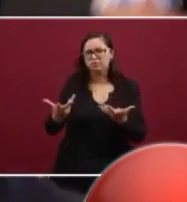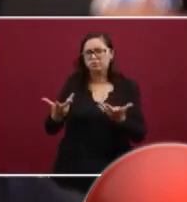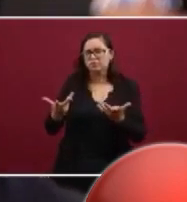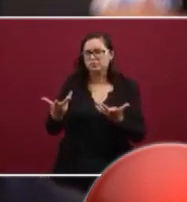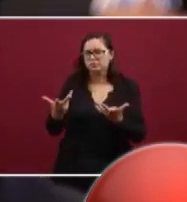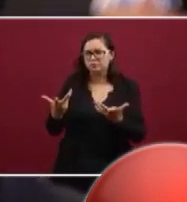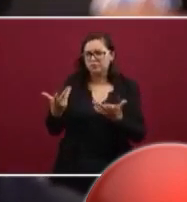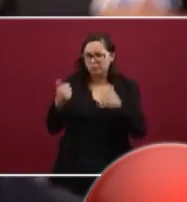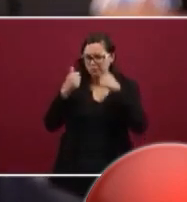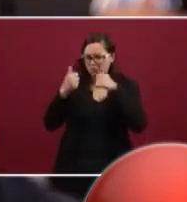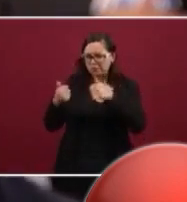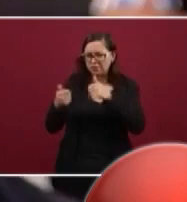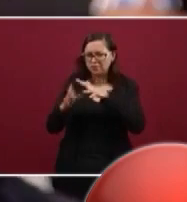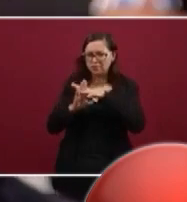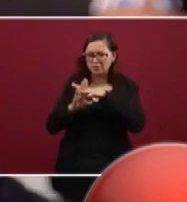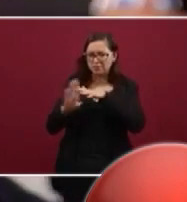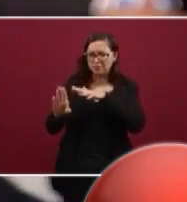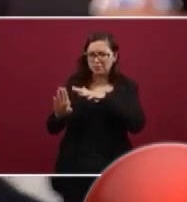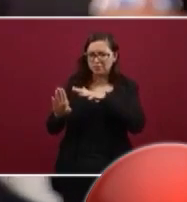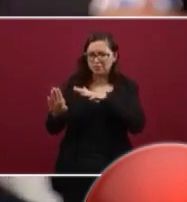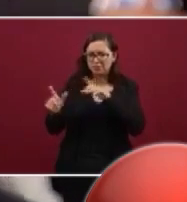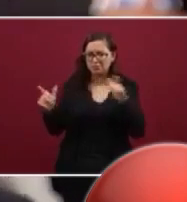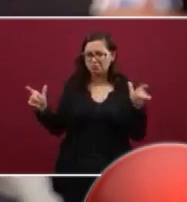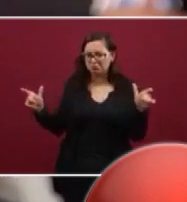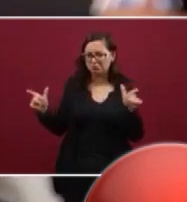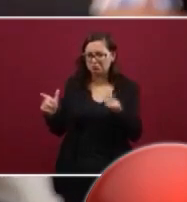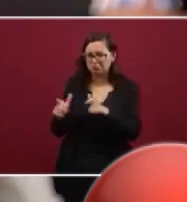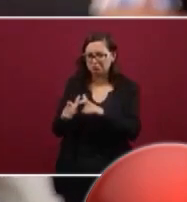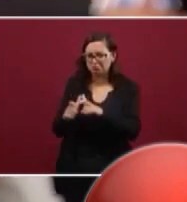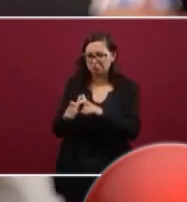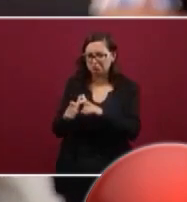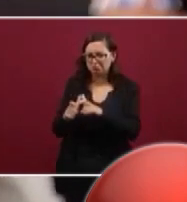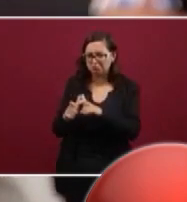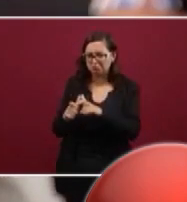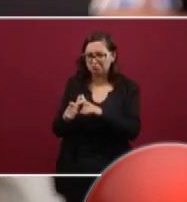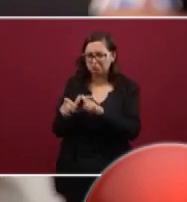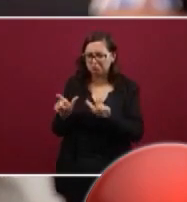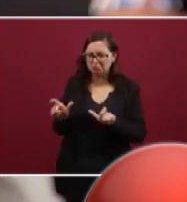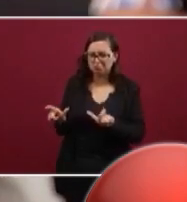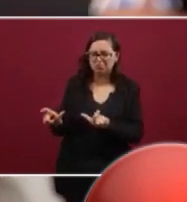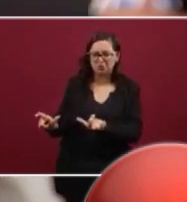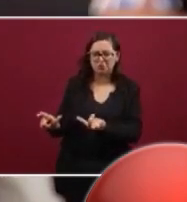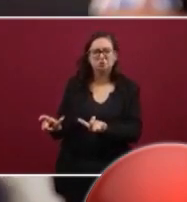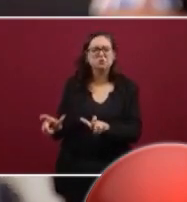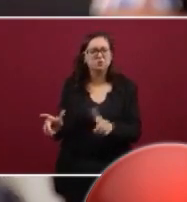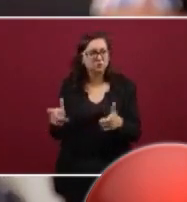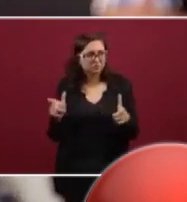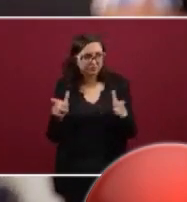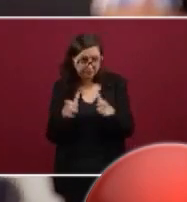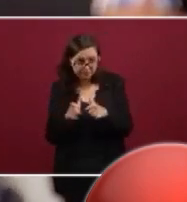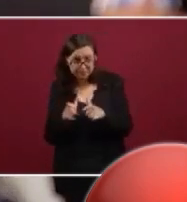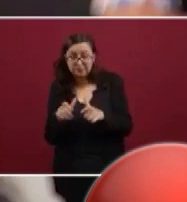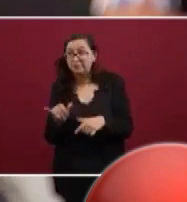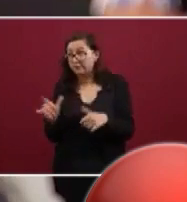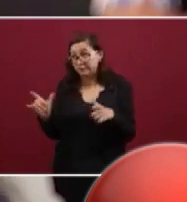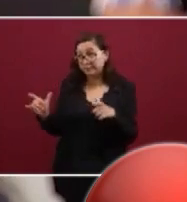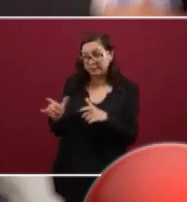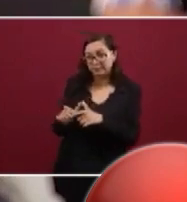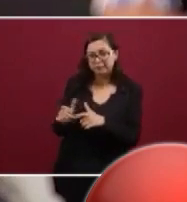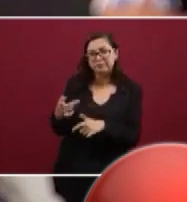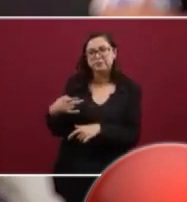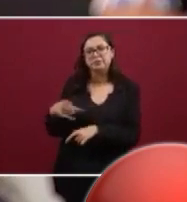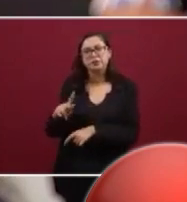pregunto… Reducirlo, perfecto. ¿Qué apoyos va a tener nuestros paisanos en